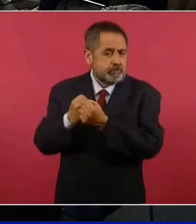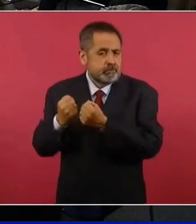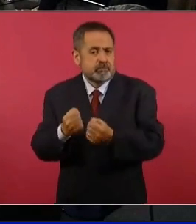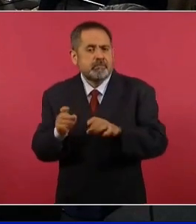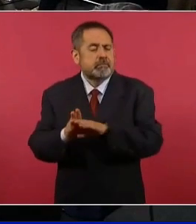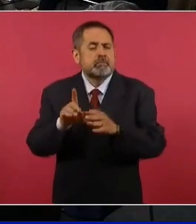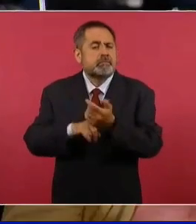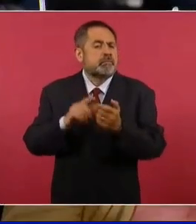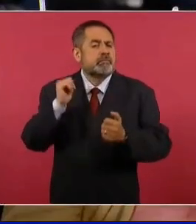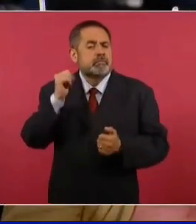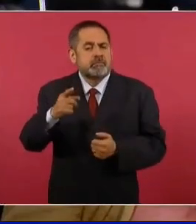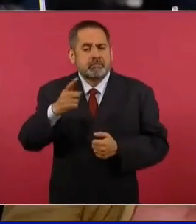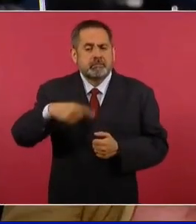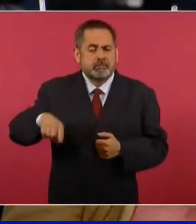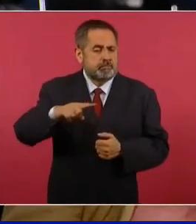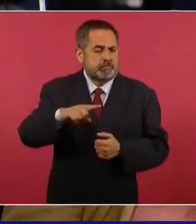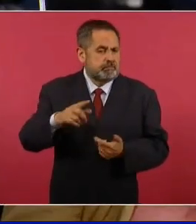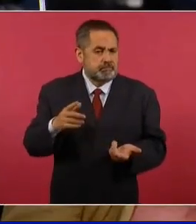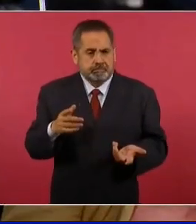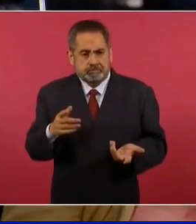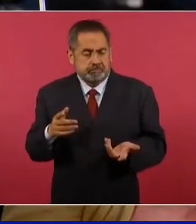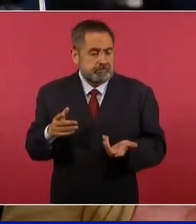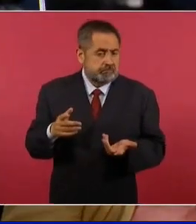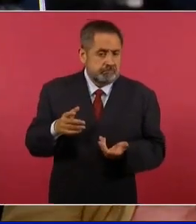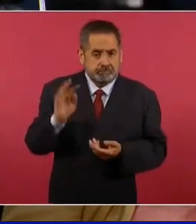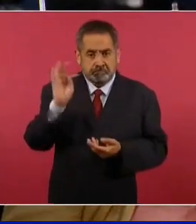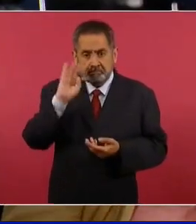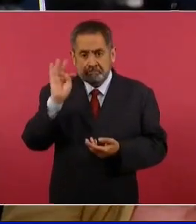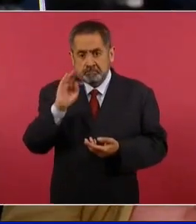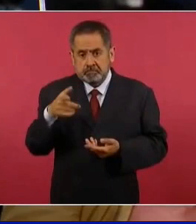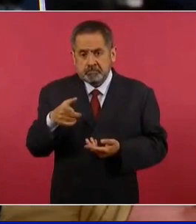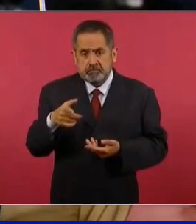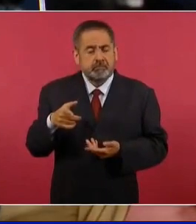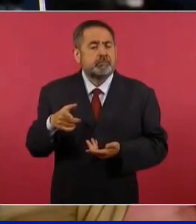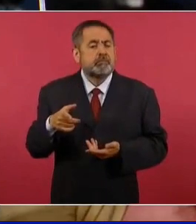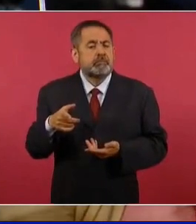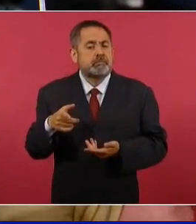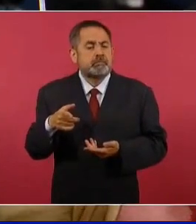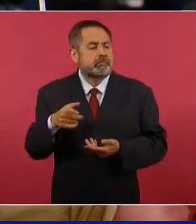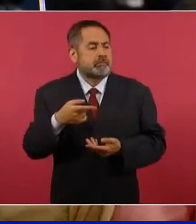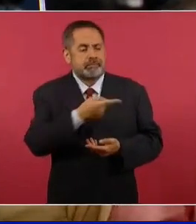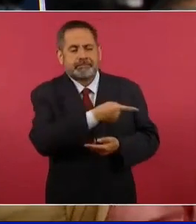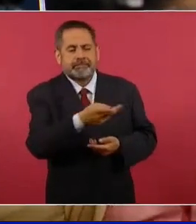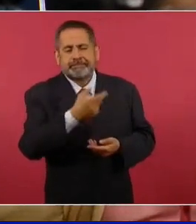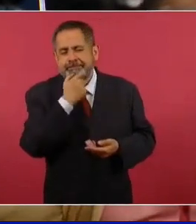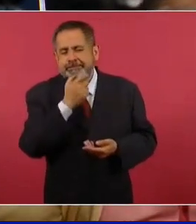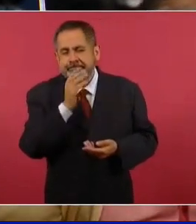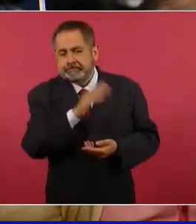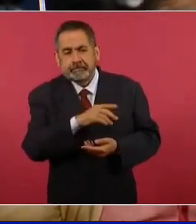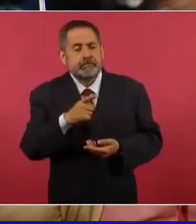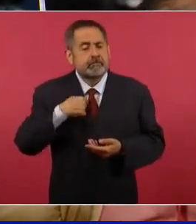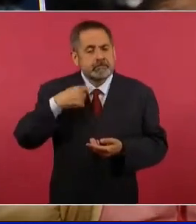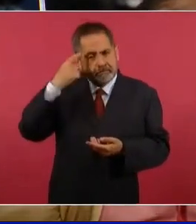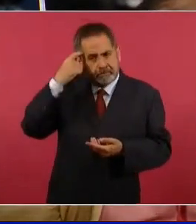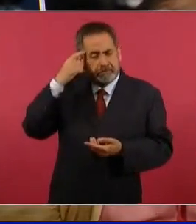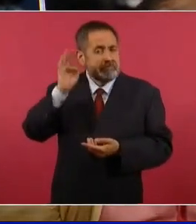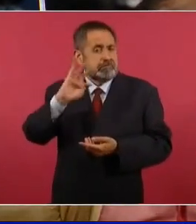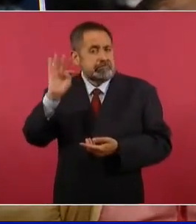Si en algún momento dado, a pesar de que no sé si a muchos, a pesar de que les dé risa, o sea, México